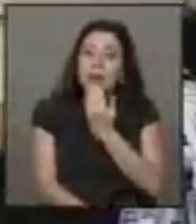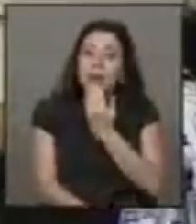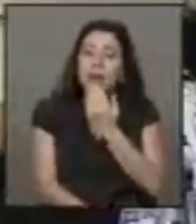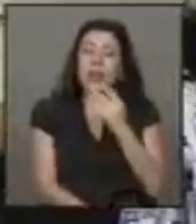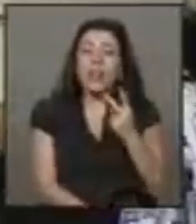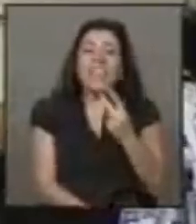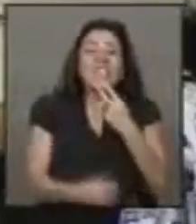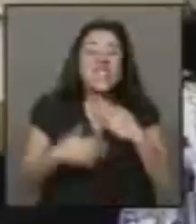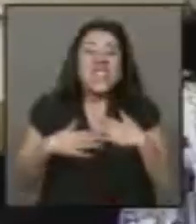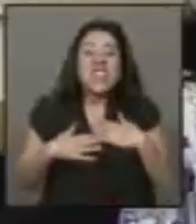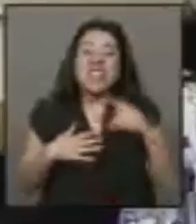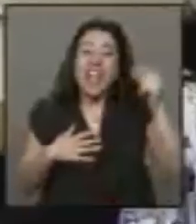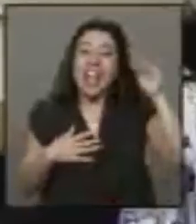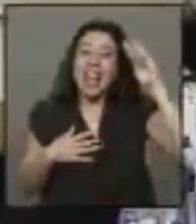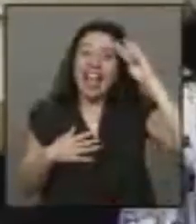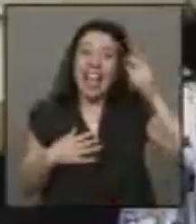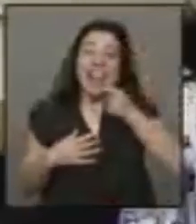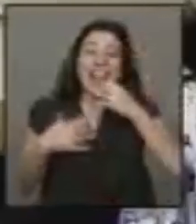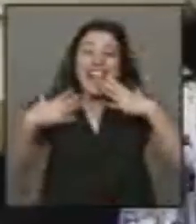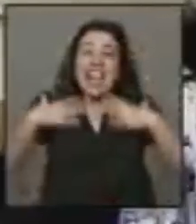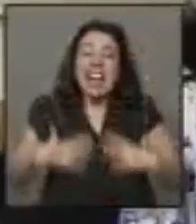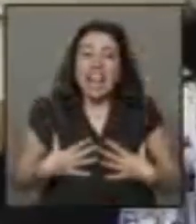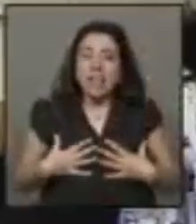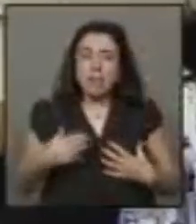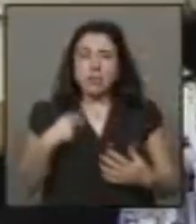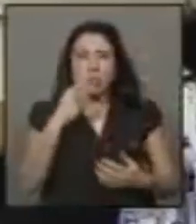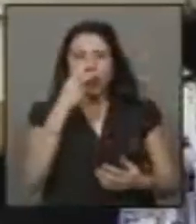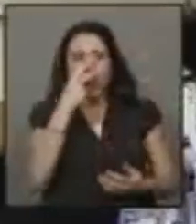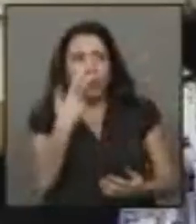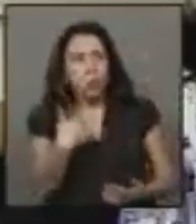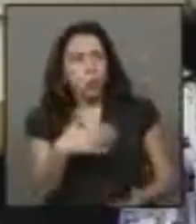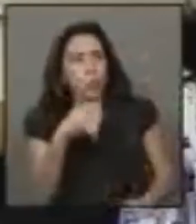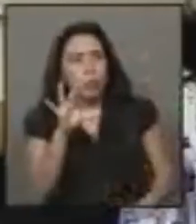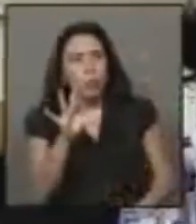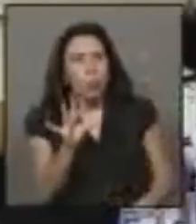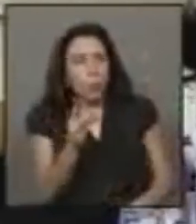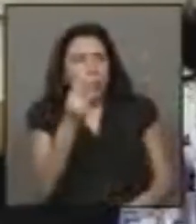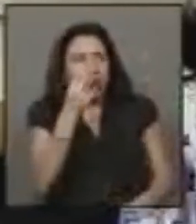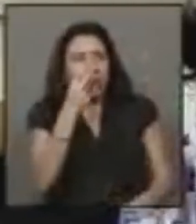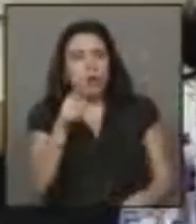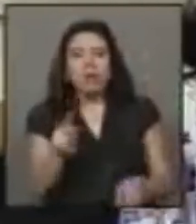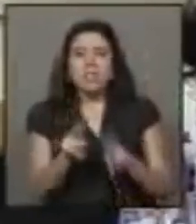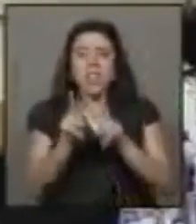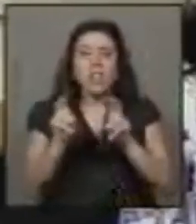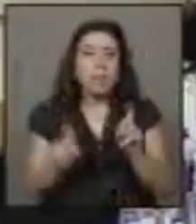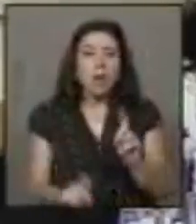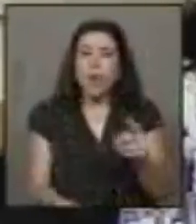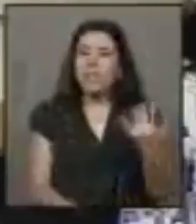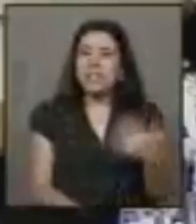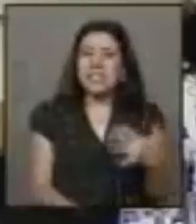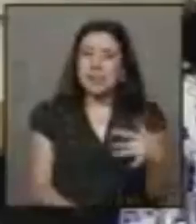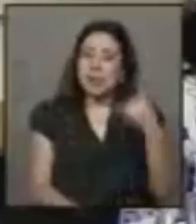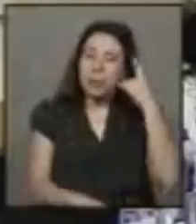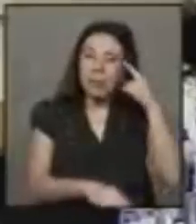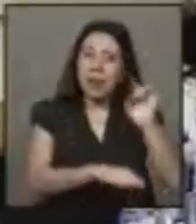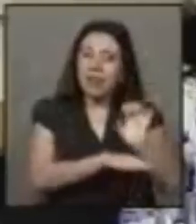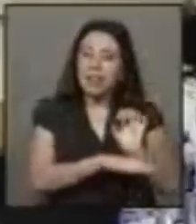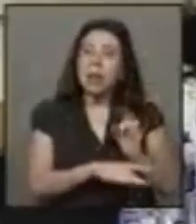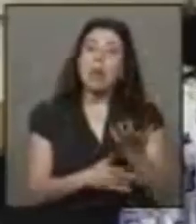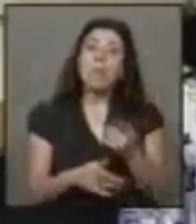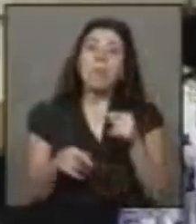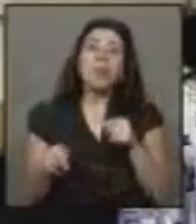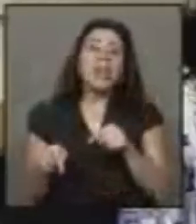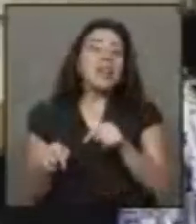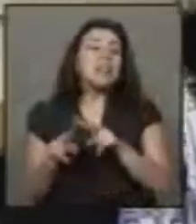cuales está expuesto gendarmería, verdaderamente uno se da cuenta de que este tema no ha sido prioritario. Claro, probablemente porque este tema